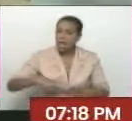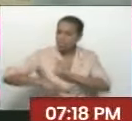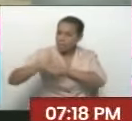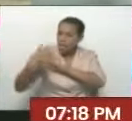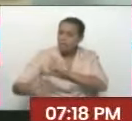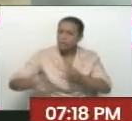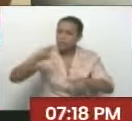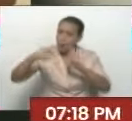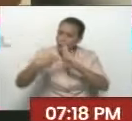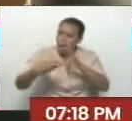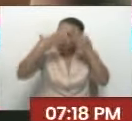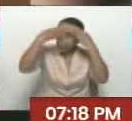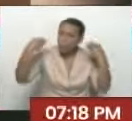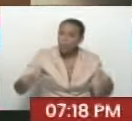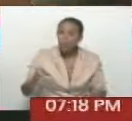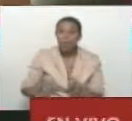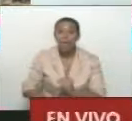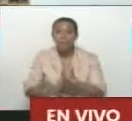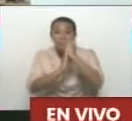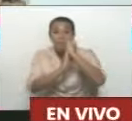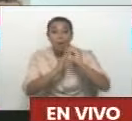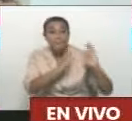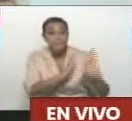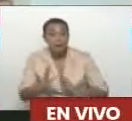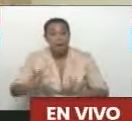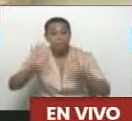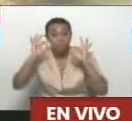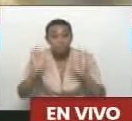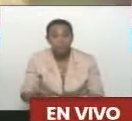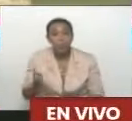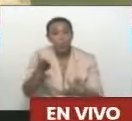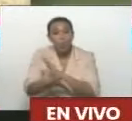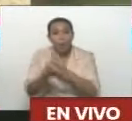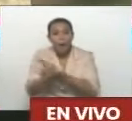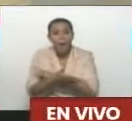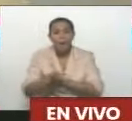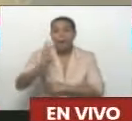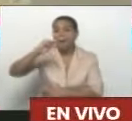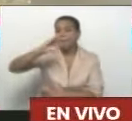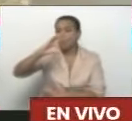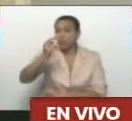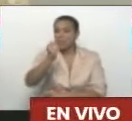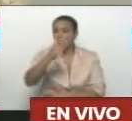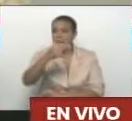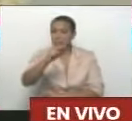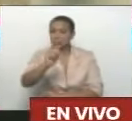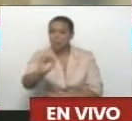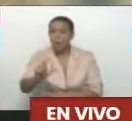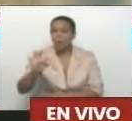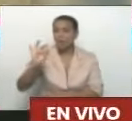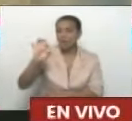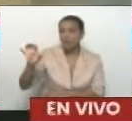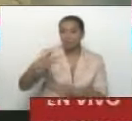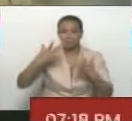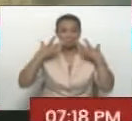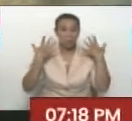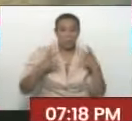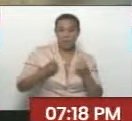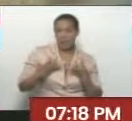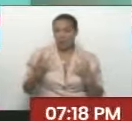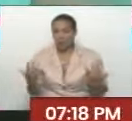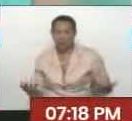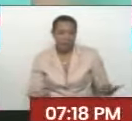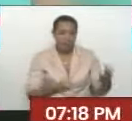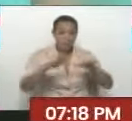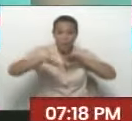de un pueblo. Y usted ha liderado distintos planes, como es el Mostacho Fest, en esta oportunidad, que le puso sabor a la cosa, ¿no? En